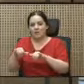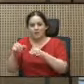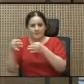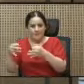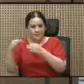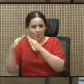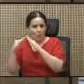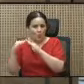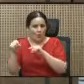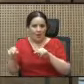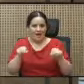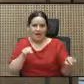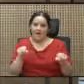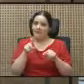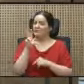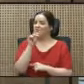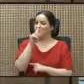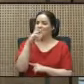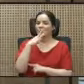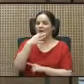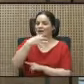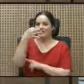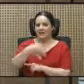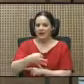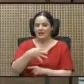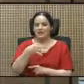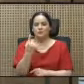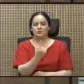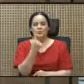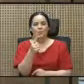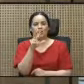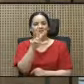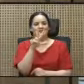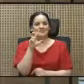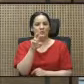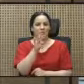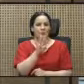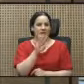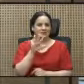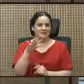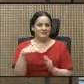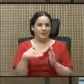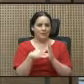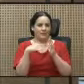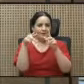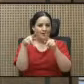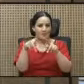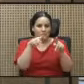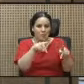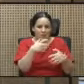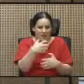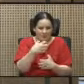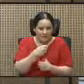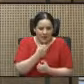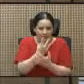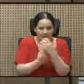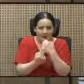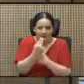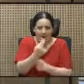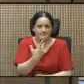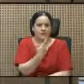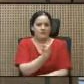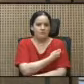no es una realidad. Tan solo 345,000 personas han recibido ambas dosis de la